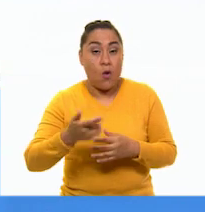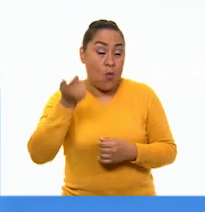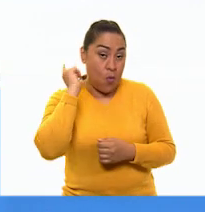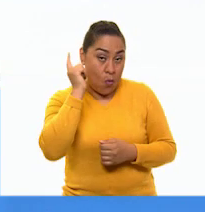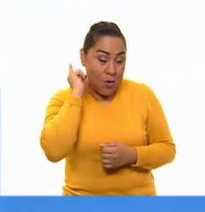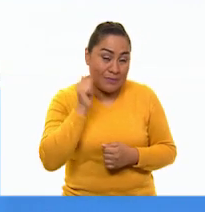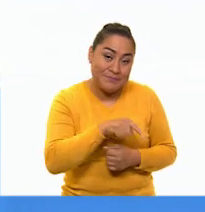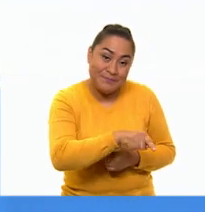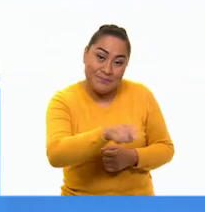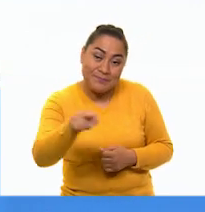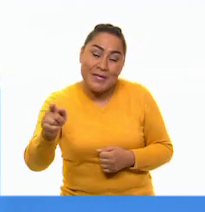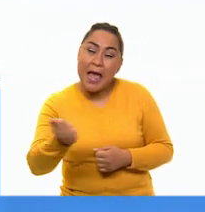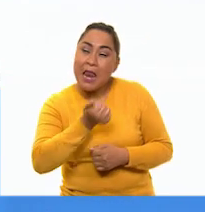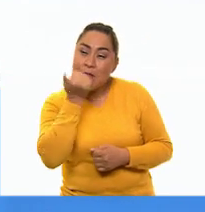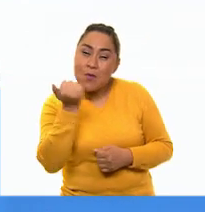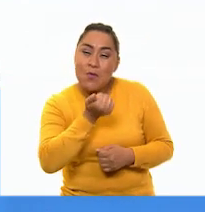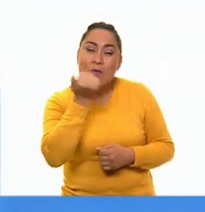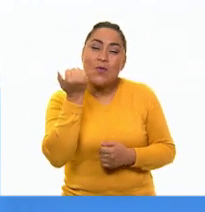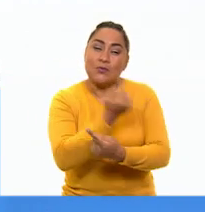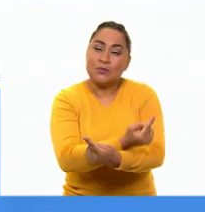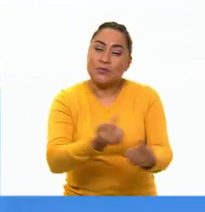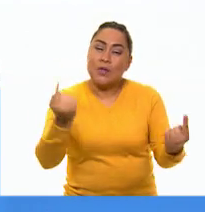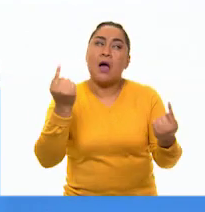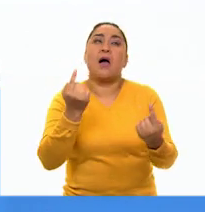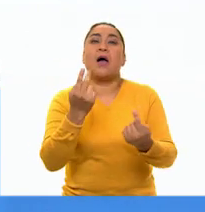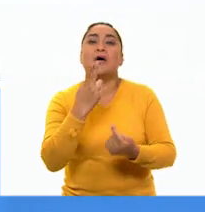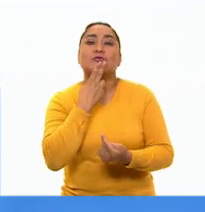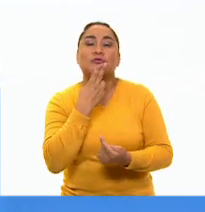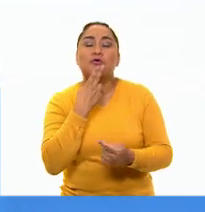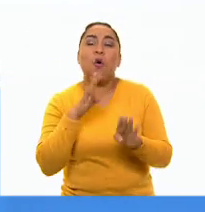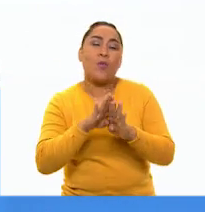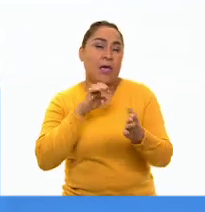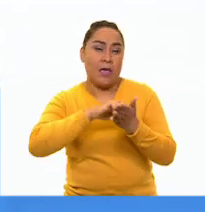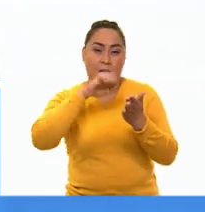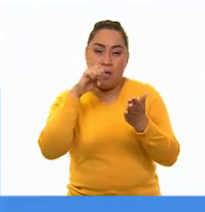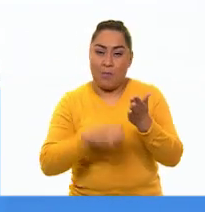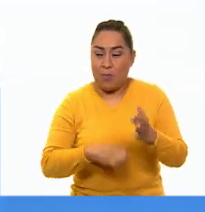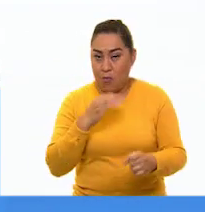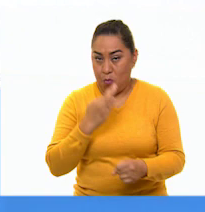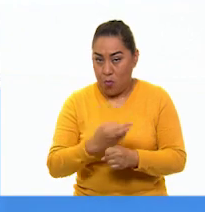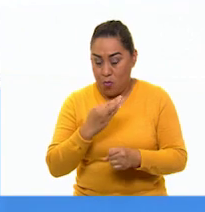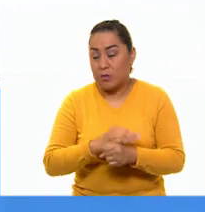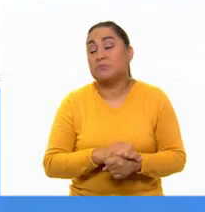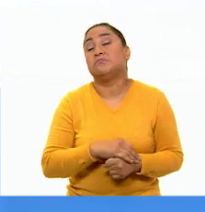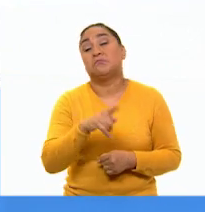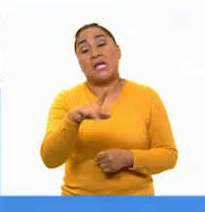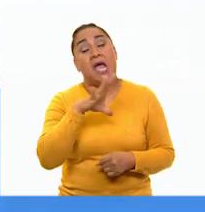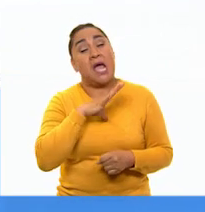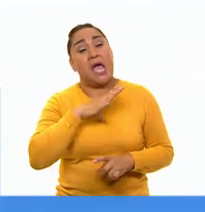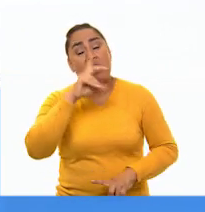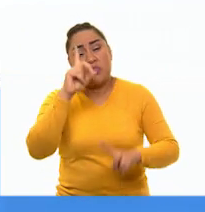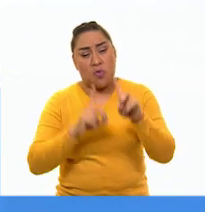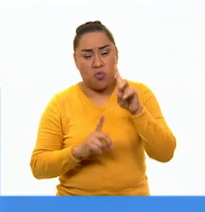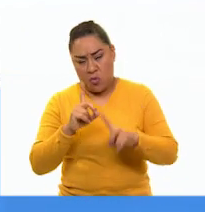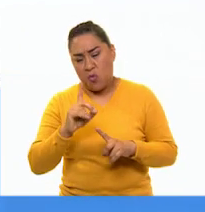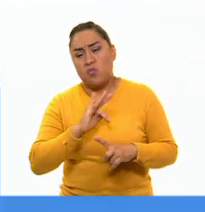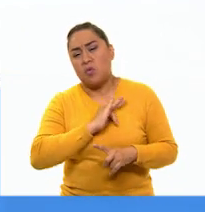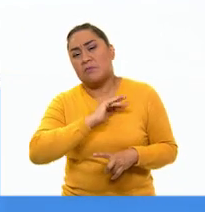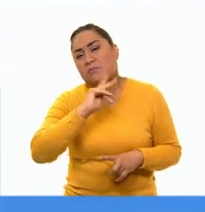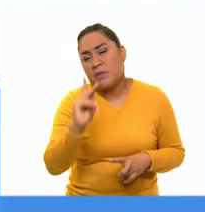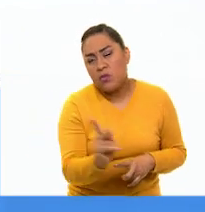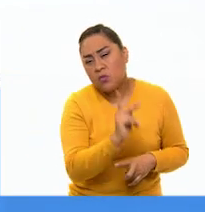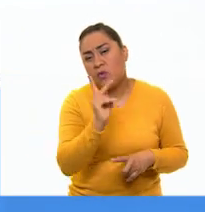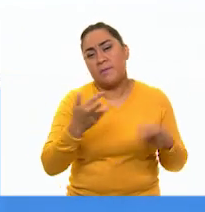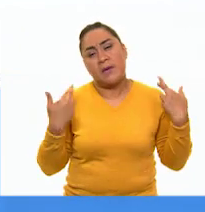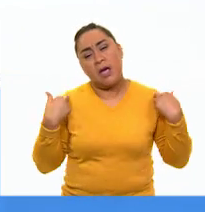alumnas y alumnos en casa, también les haya ayudado lo que hicimos aquí. Y si aún tienen dudas, pregunten a su maestro o